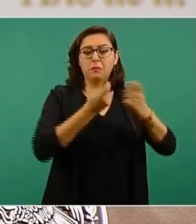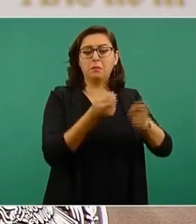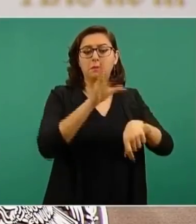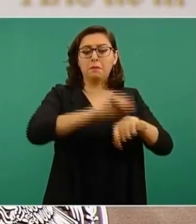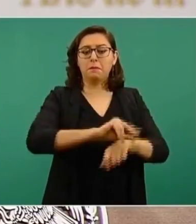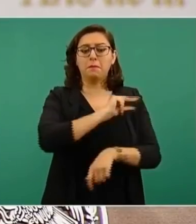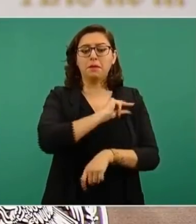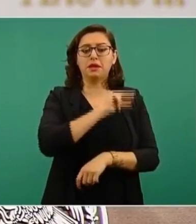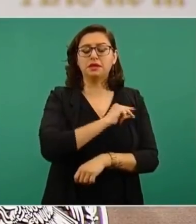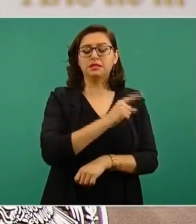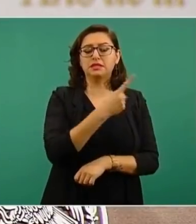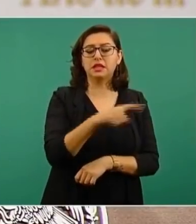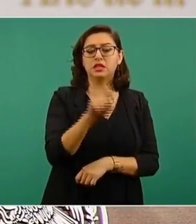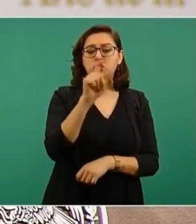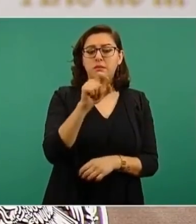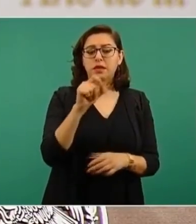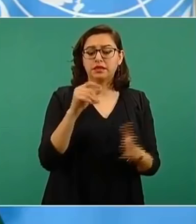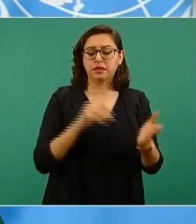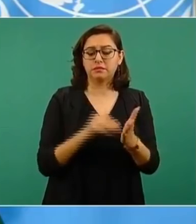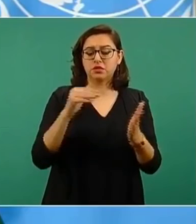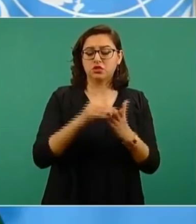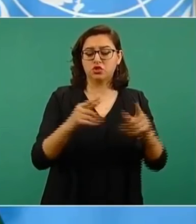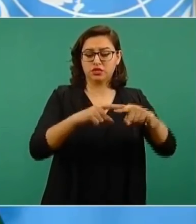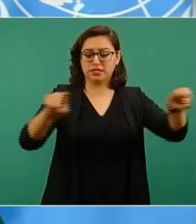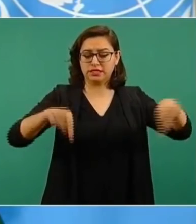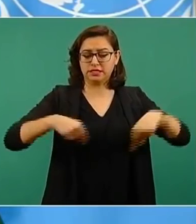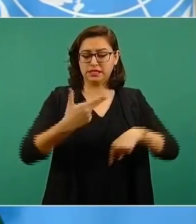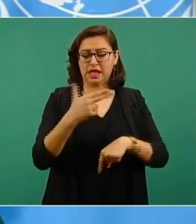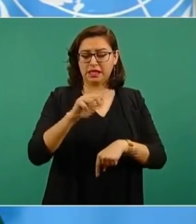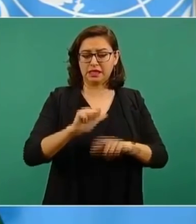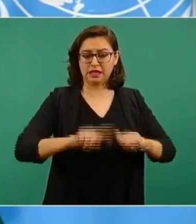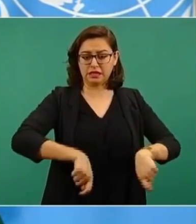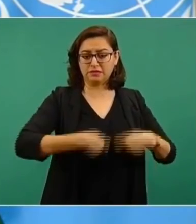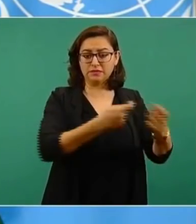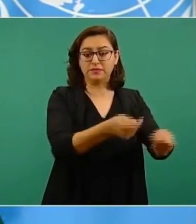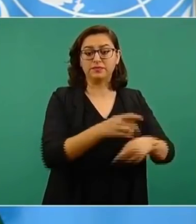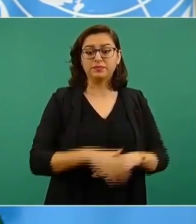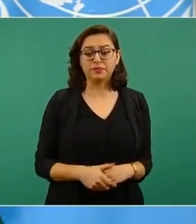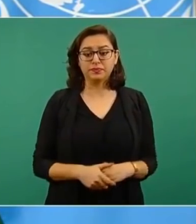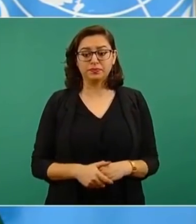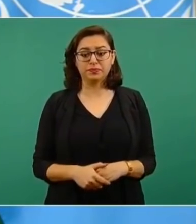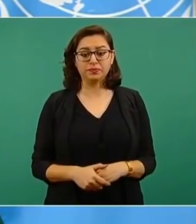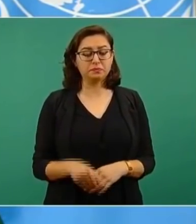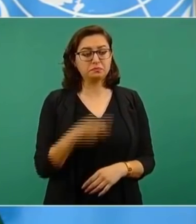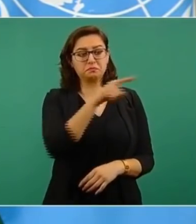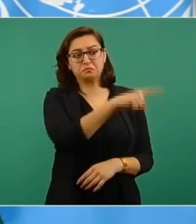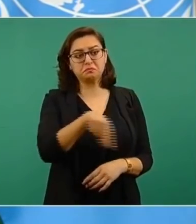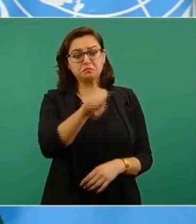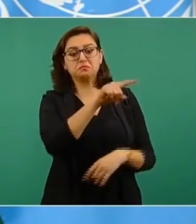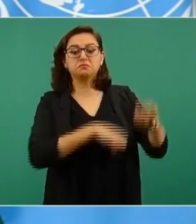120 millones de hectáreas para la explotación minera. ¿Cuándo se terminan